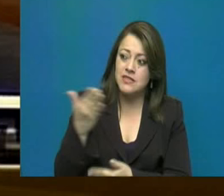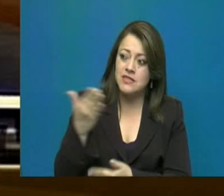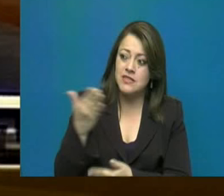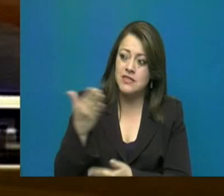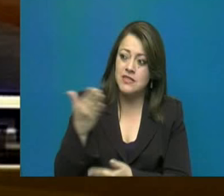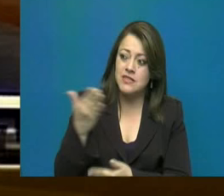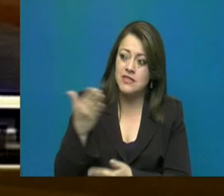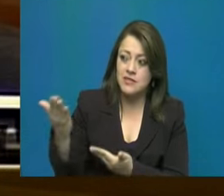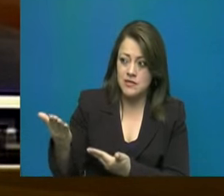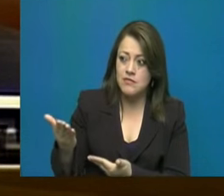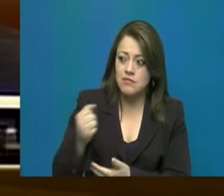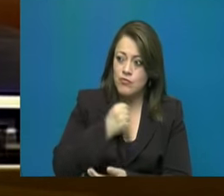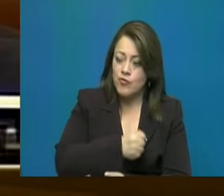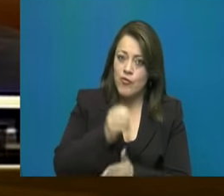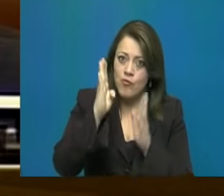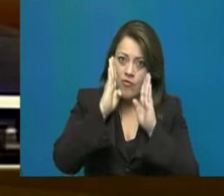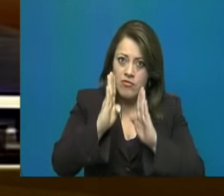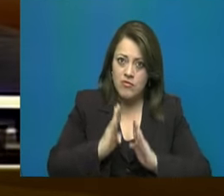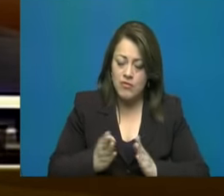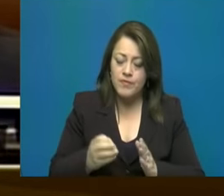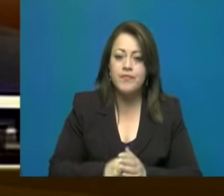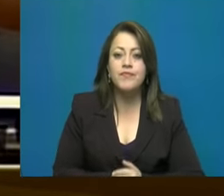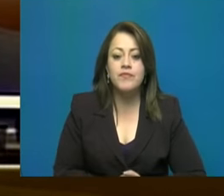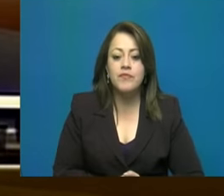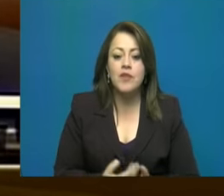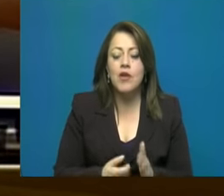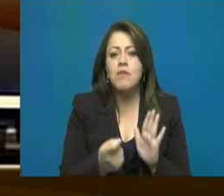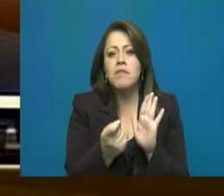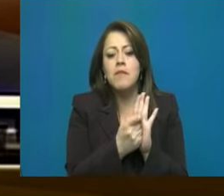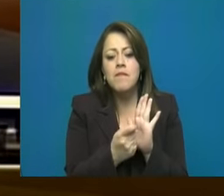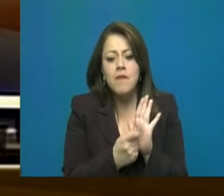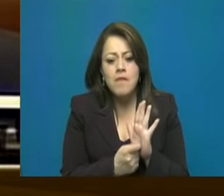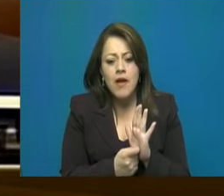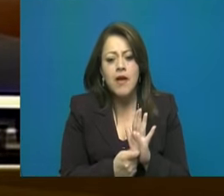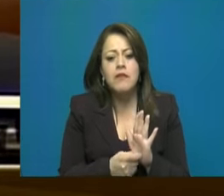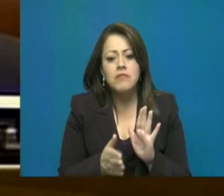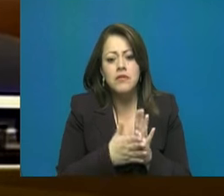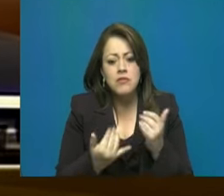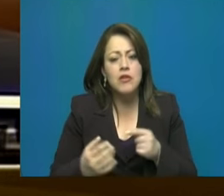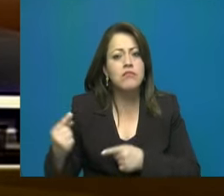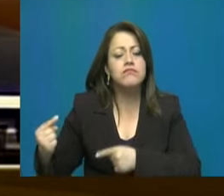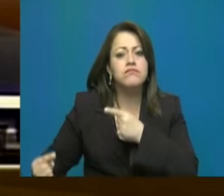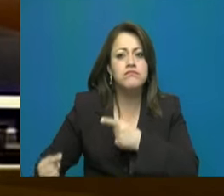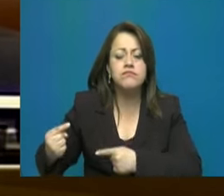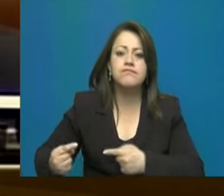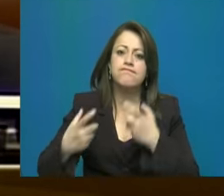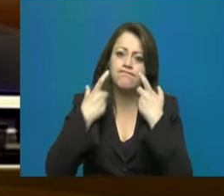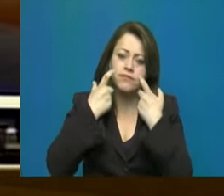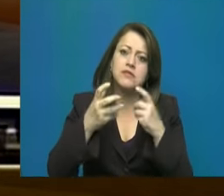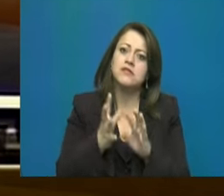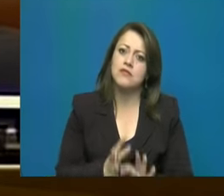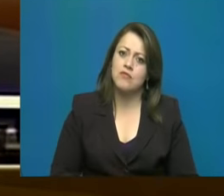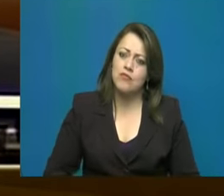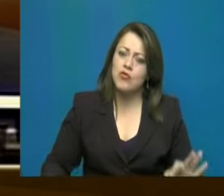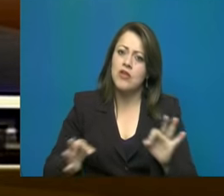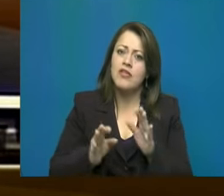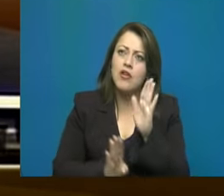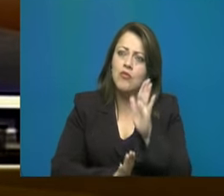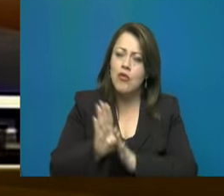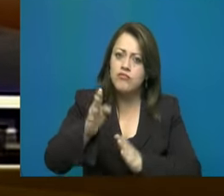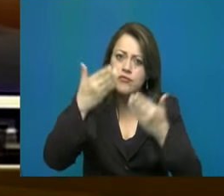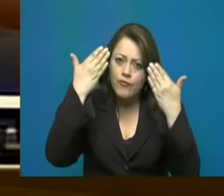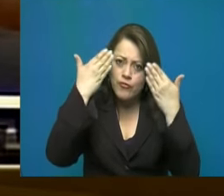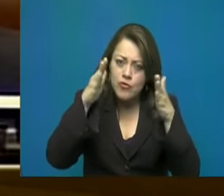Atenta nota, porque los elementos que se están poniendo encima de la mesa en este debate son fundamentales para la construcción de la